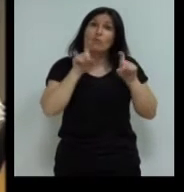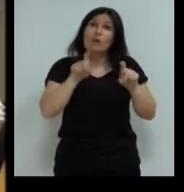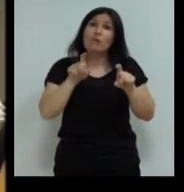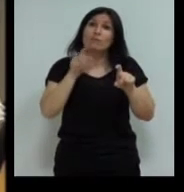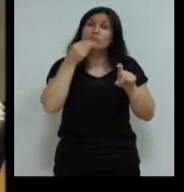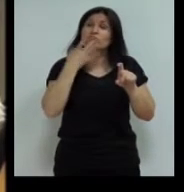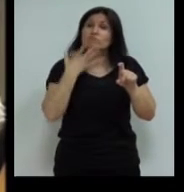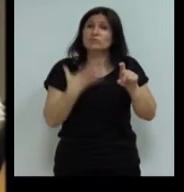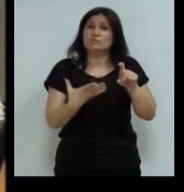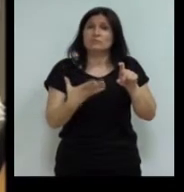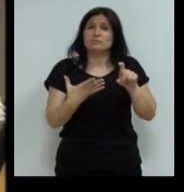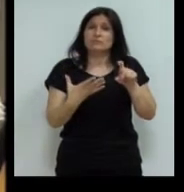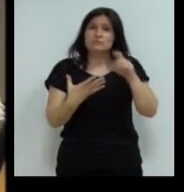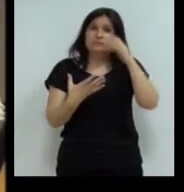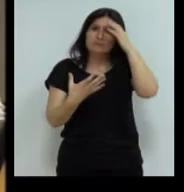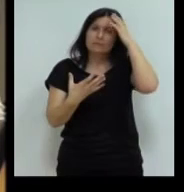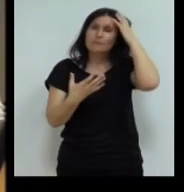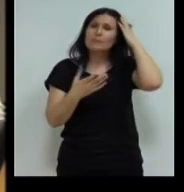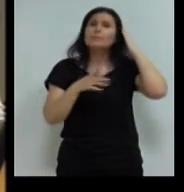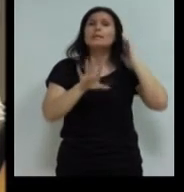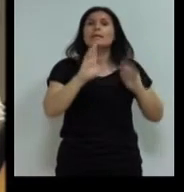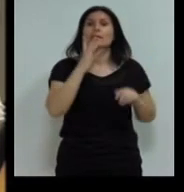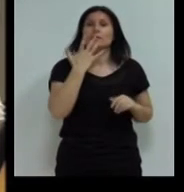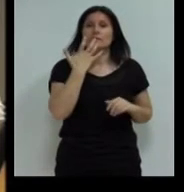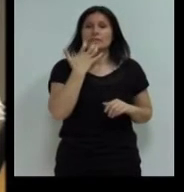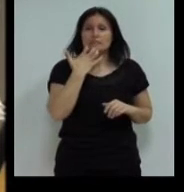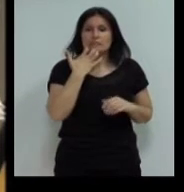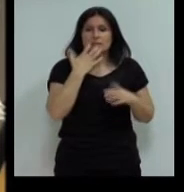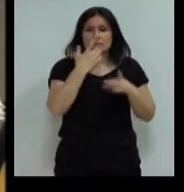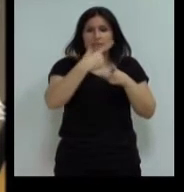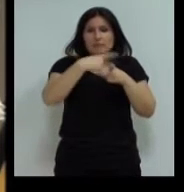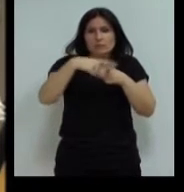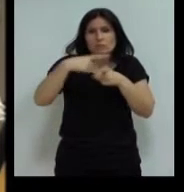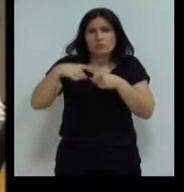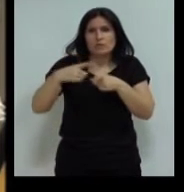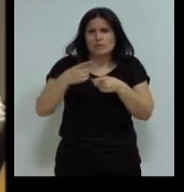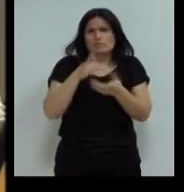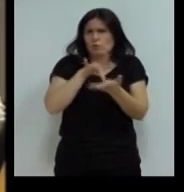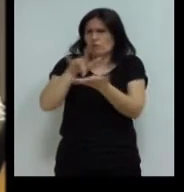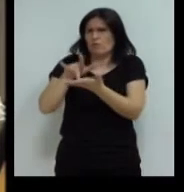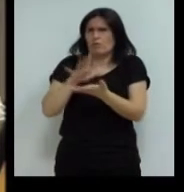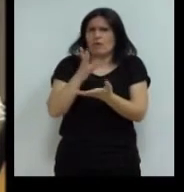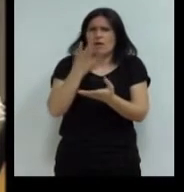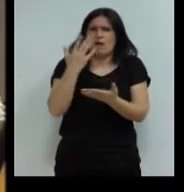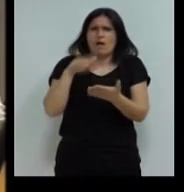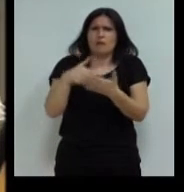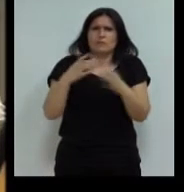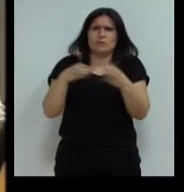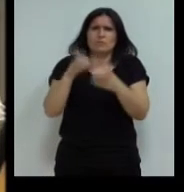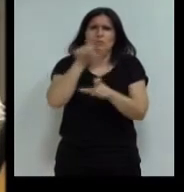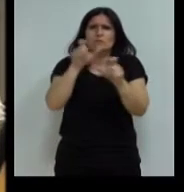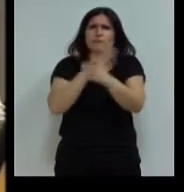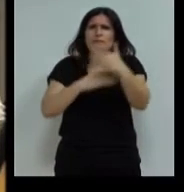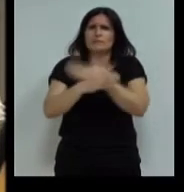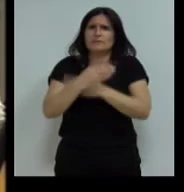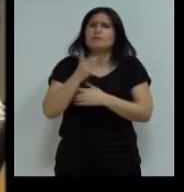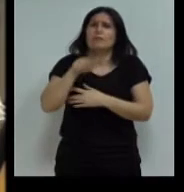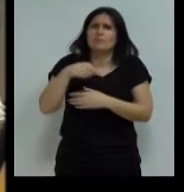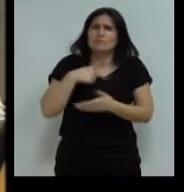es educativo. Ahora, cuando las cosas, y ocurre con los propios discapacitados, las